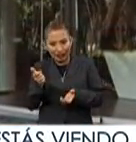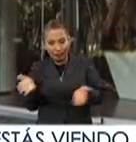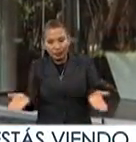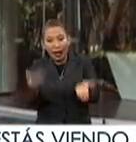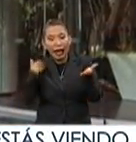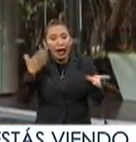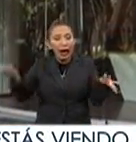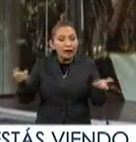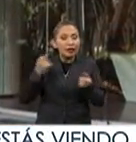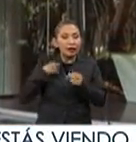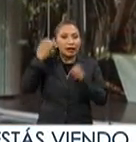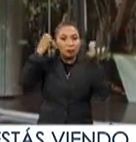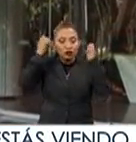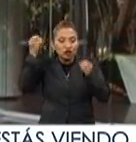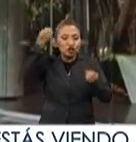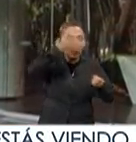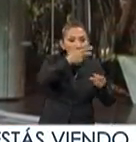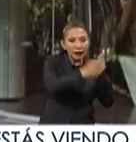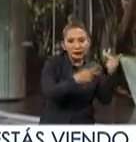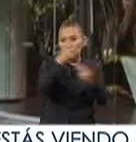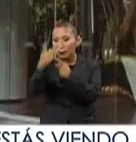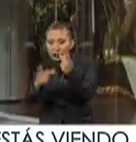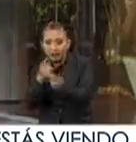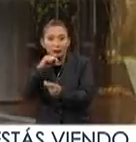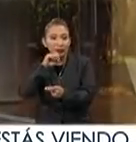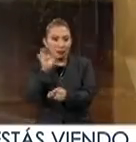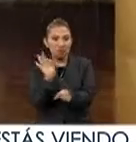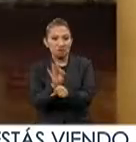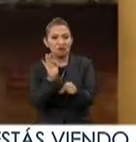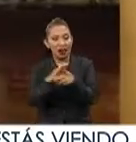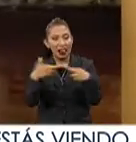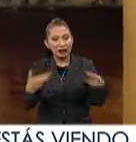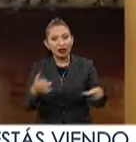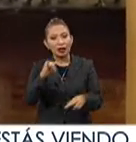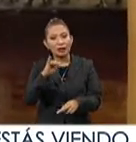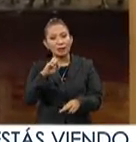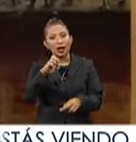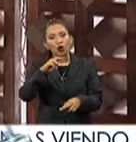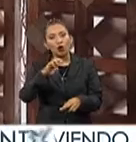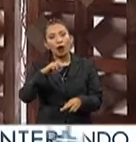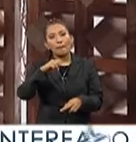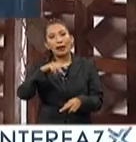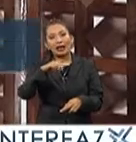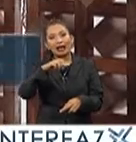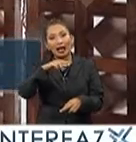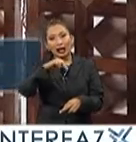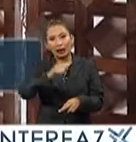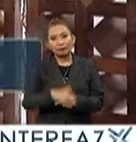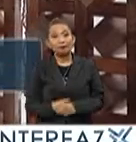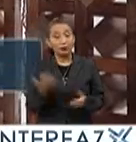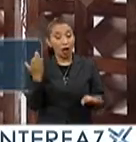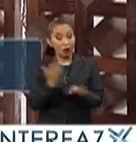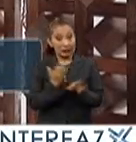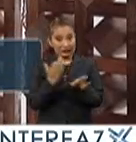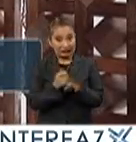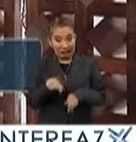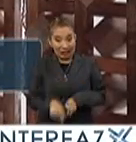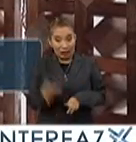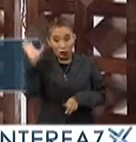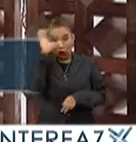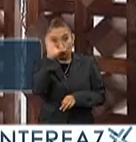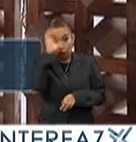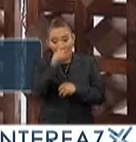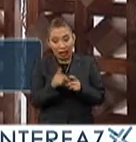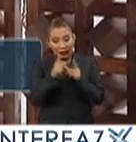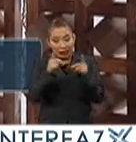la circulación de acervos y exposiciones, lo que también fortalece la relación iberoamericana. Es un momento en donde la cultura y